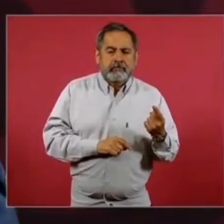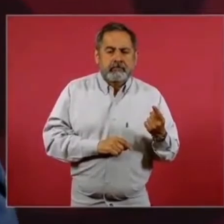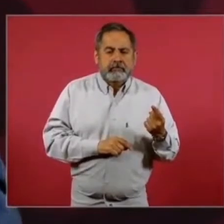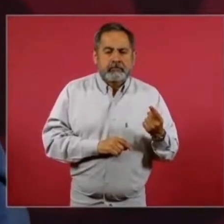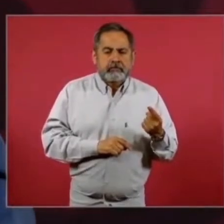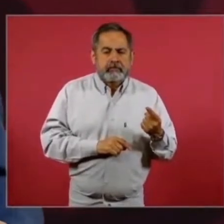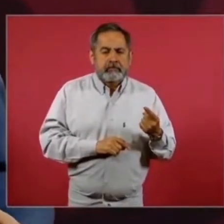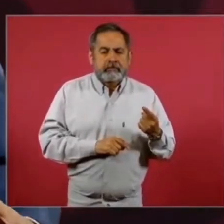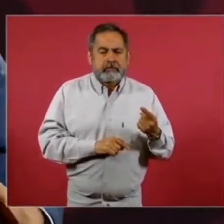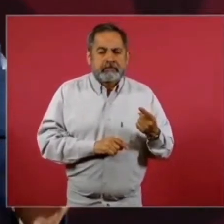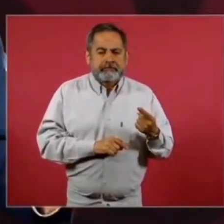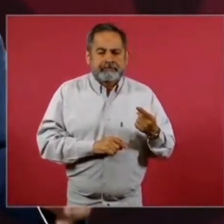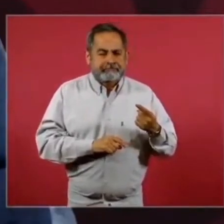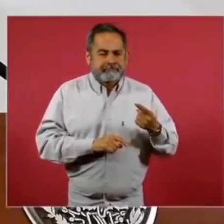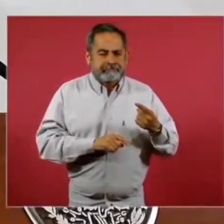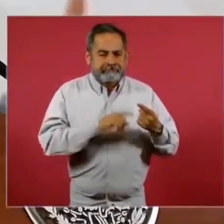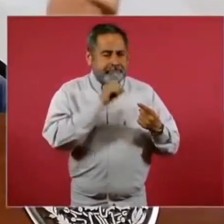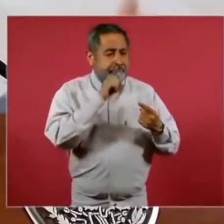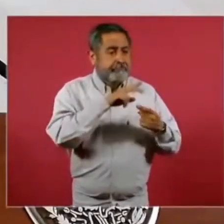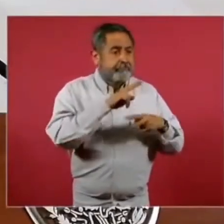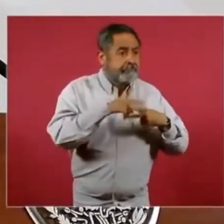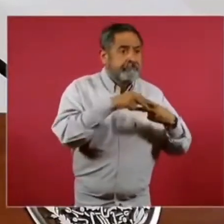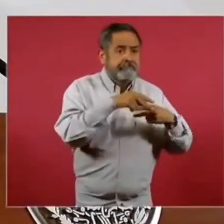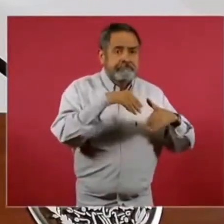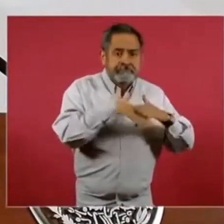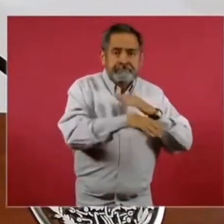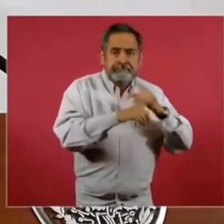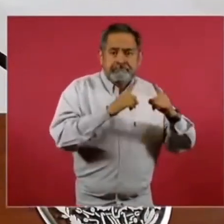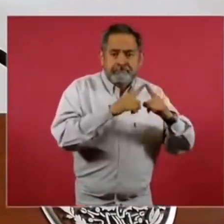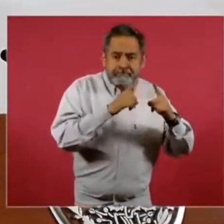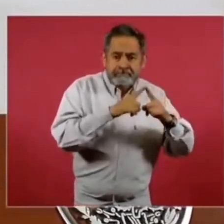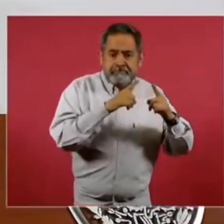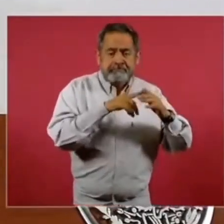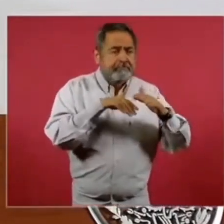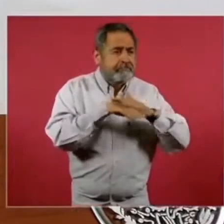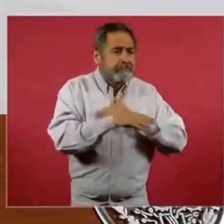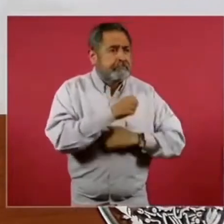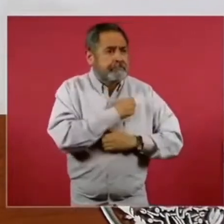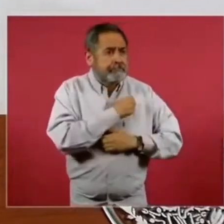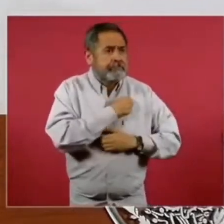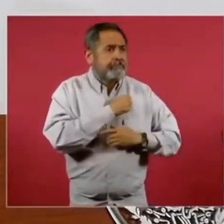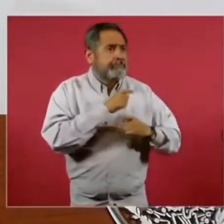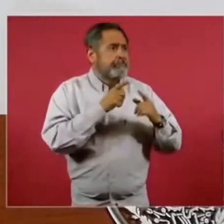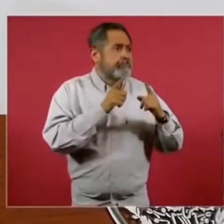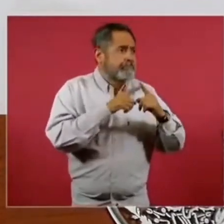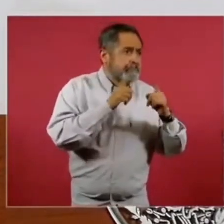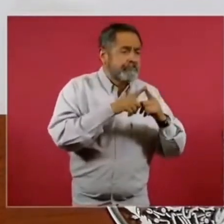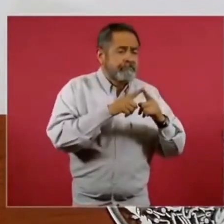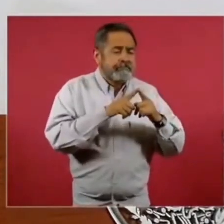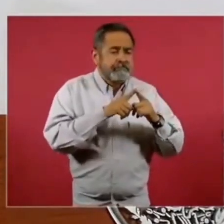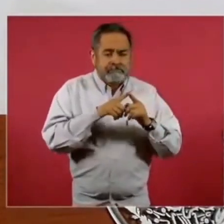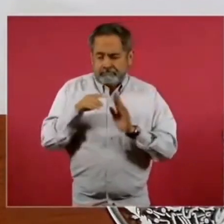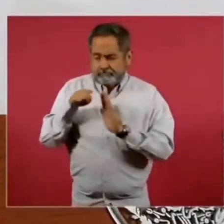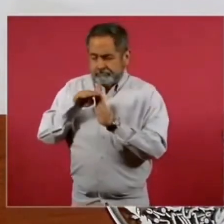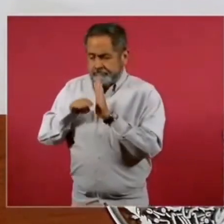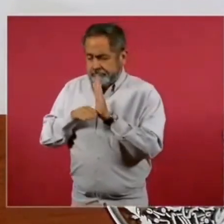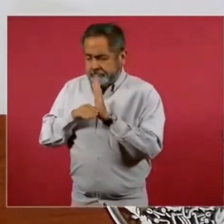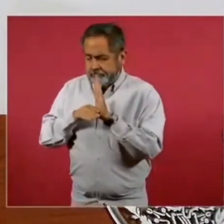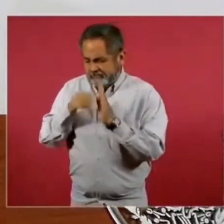y van a los templos van a las iglesias y olvidan los